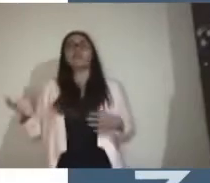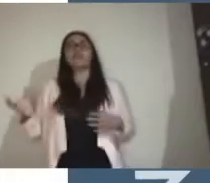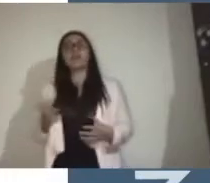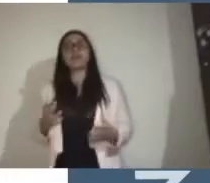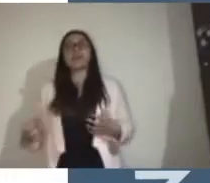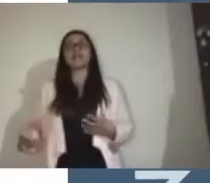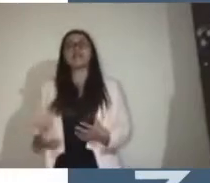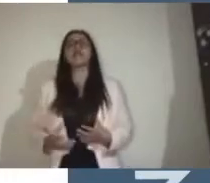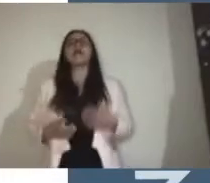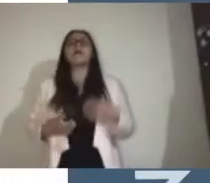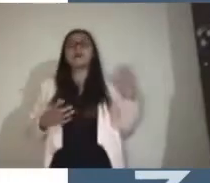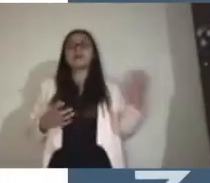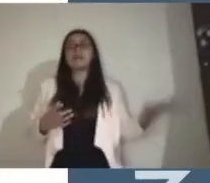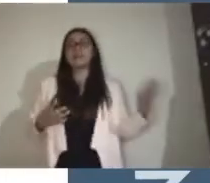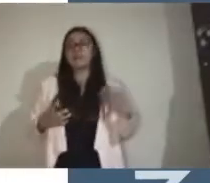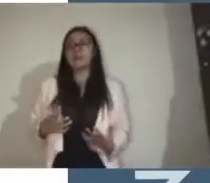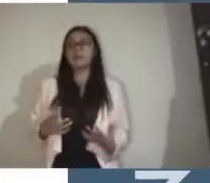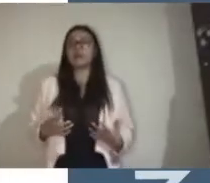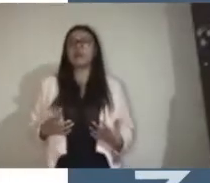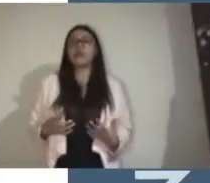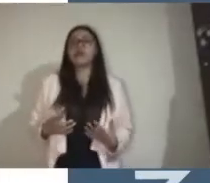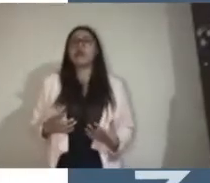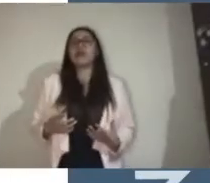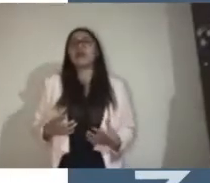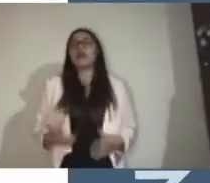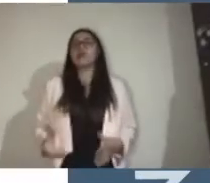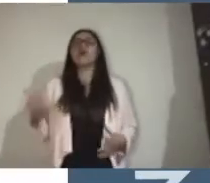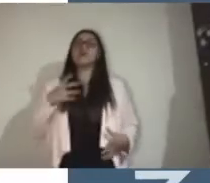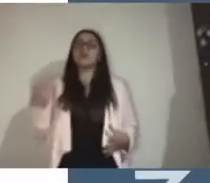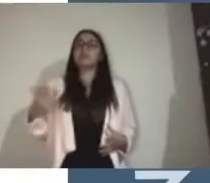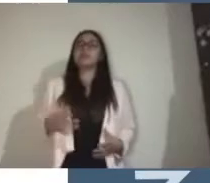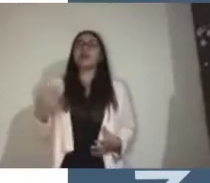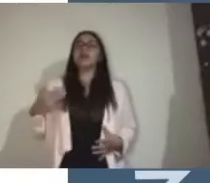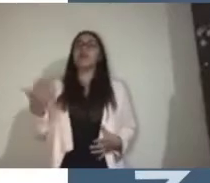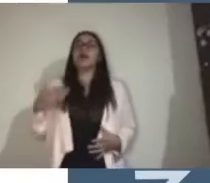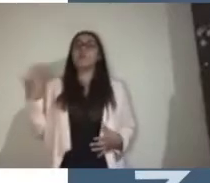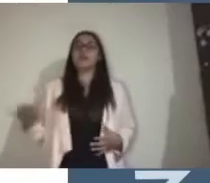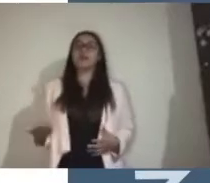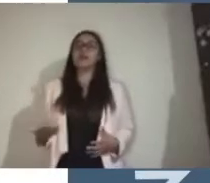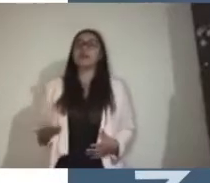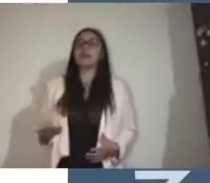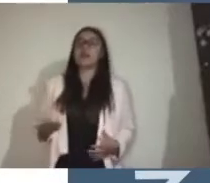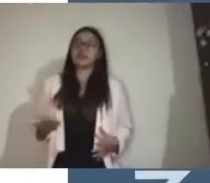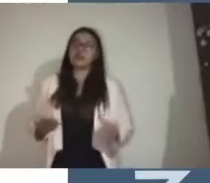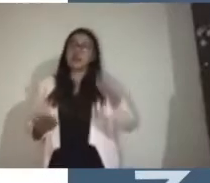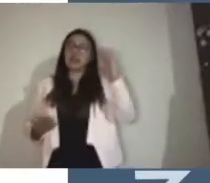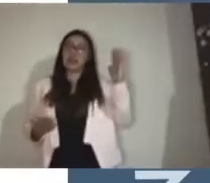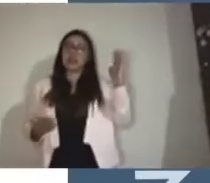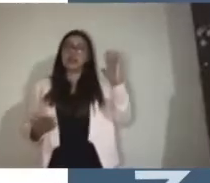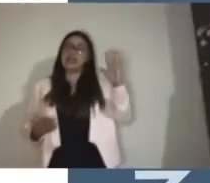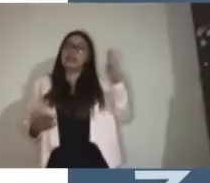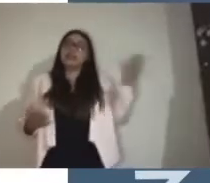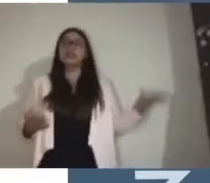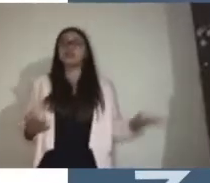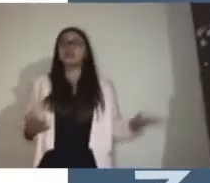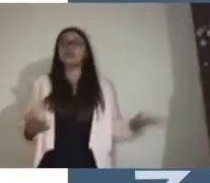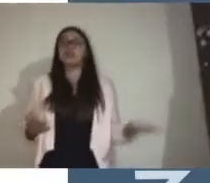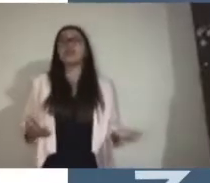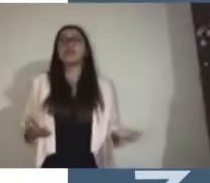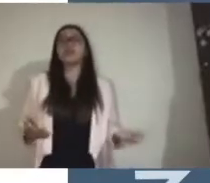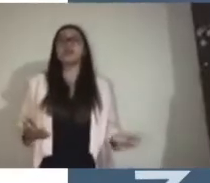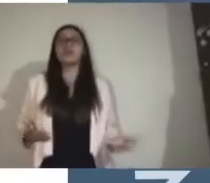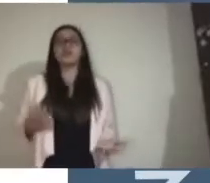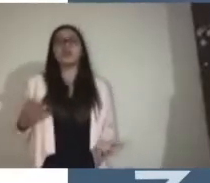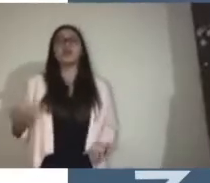a una mala relación paciente-médico, en la cual no se investiga adecuadamente el